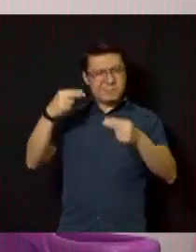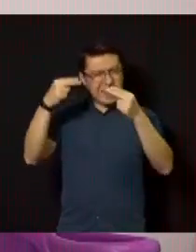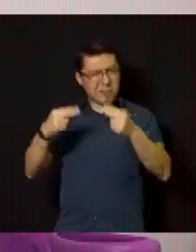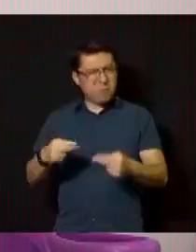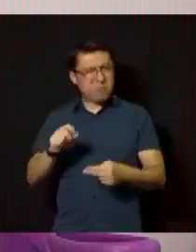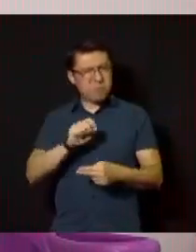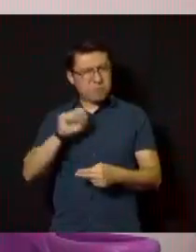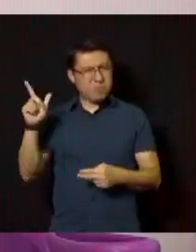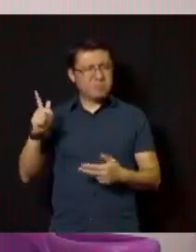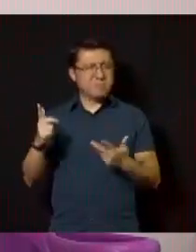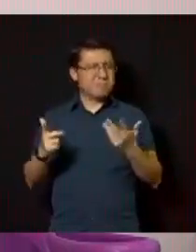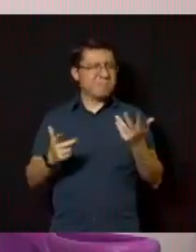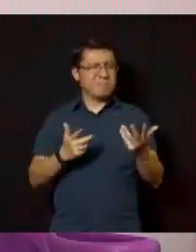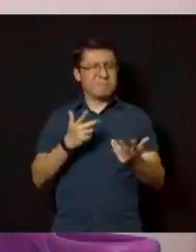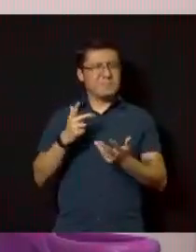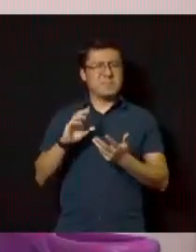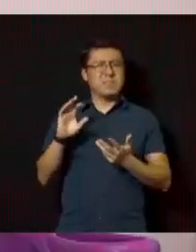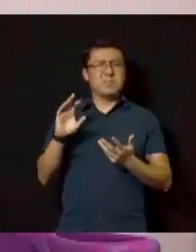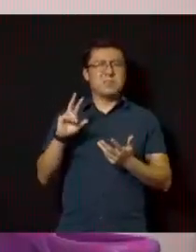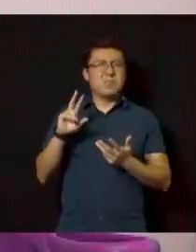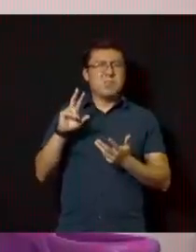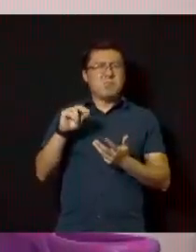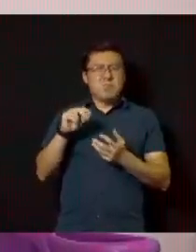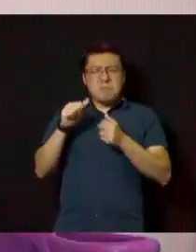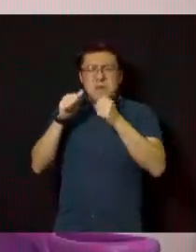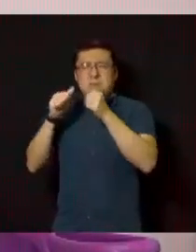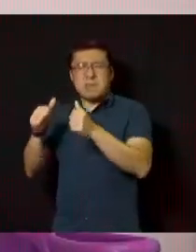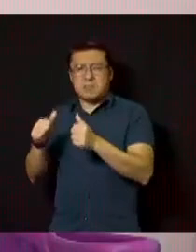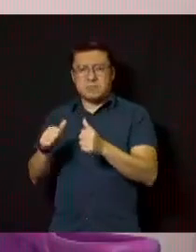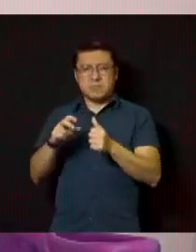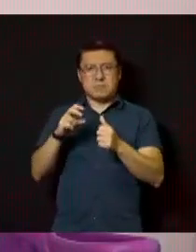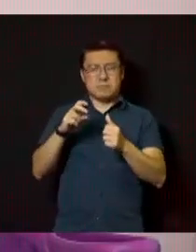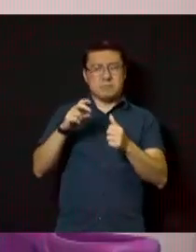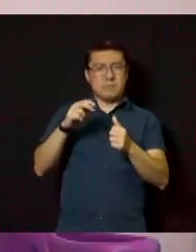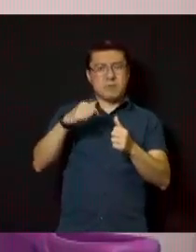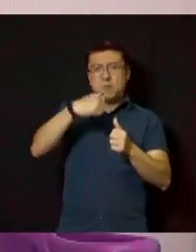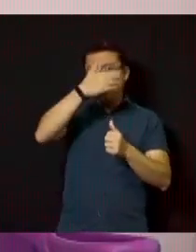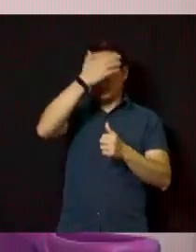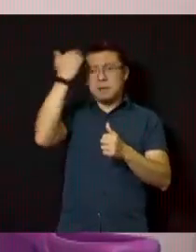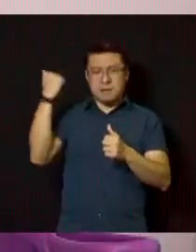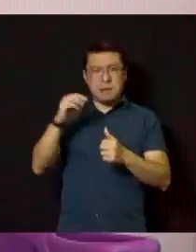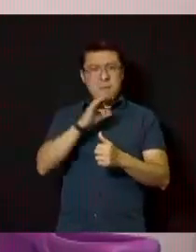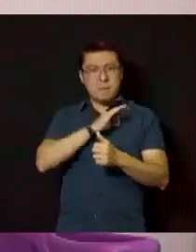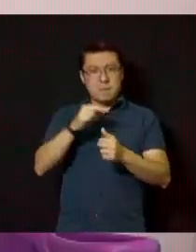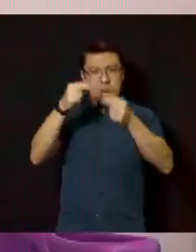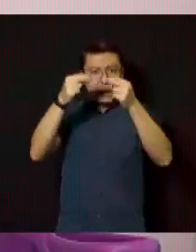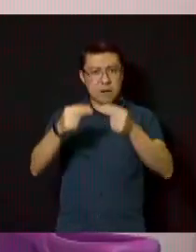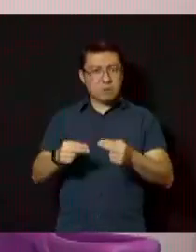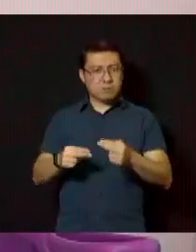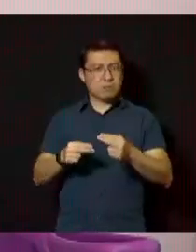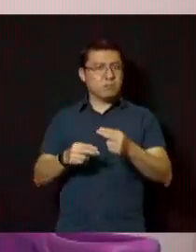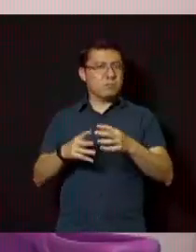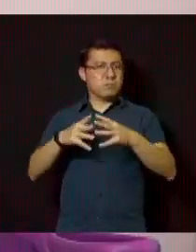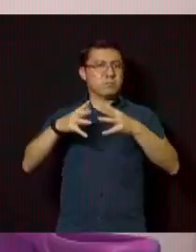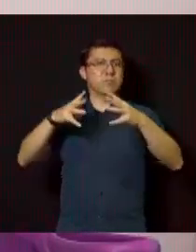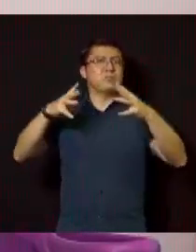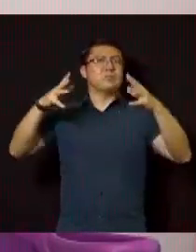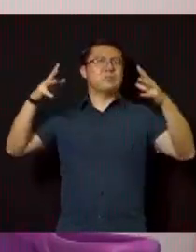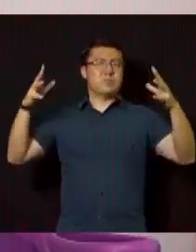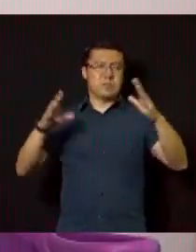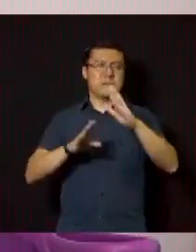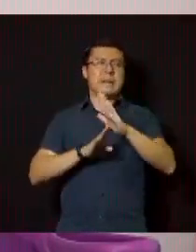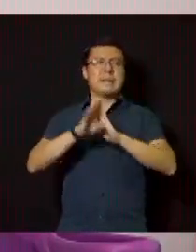no me llamaba mucho la atención, entonces no veía el potencial tan enorme que hay en este negocio. Aparte de esto, pues yo